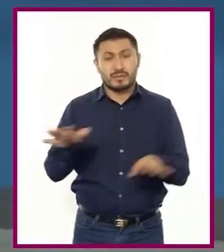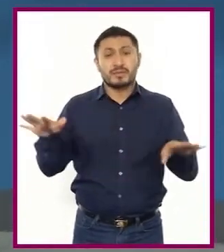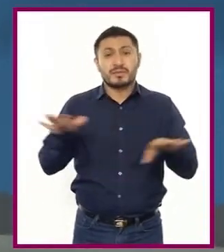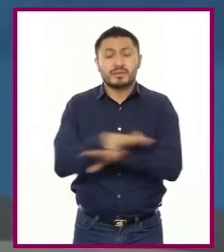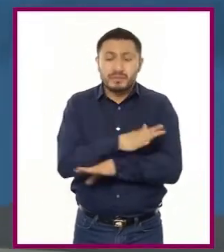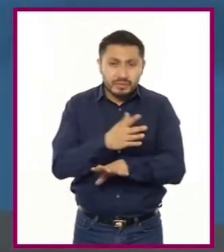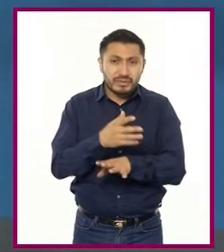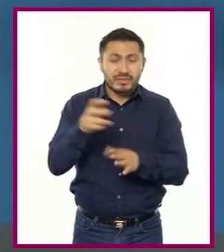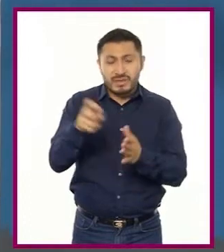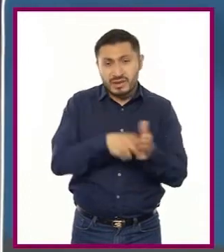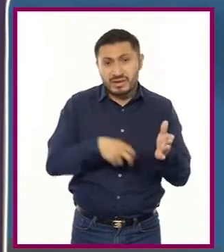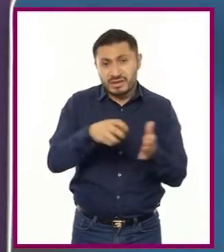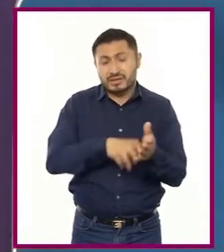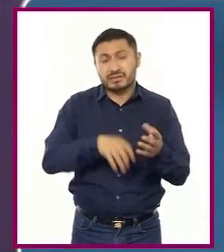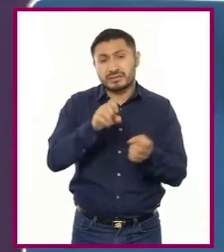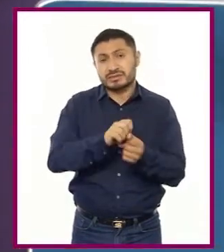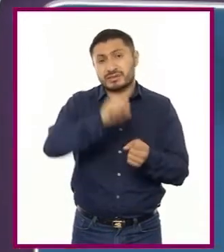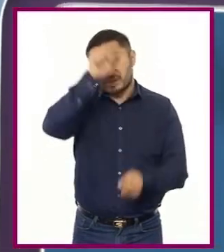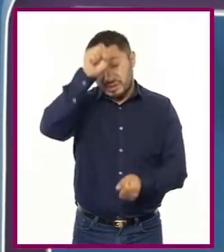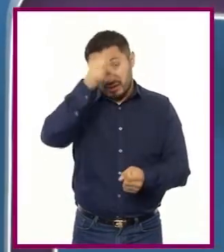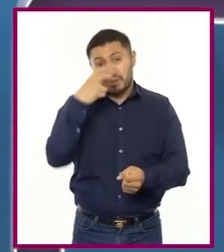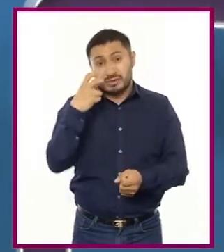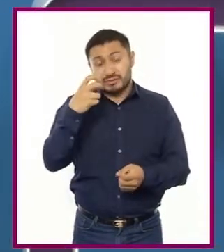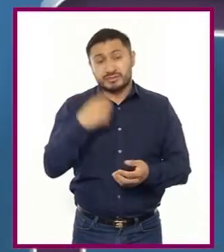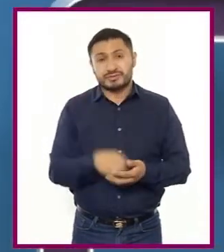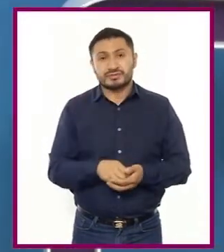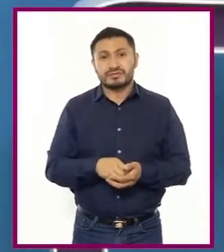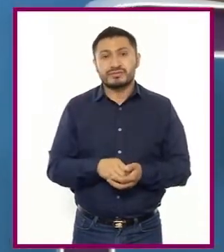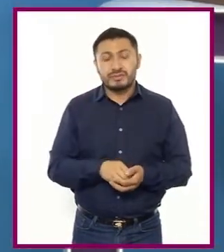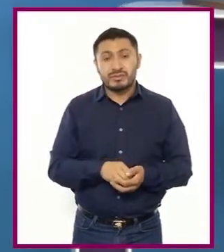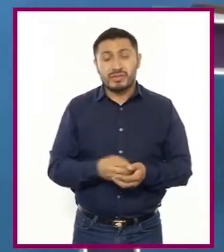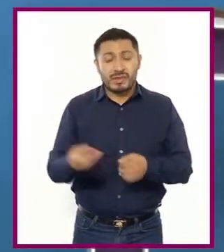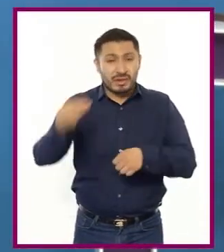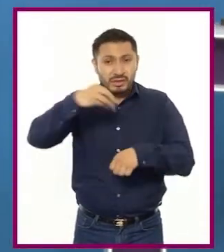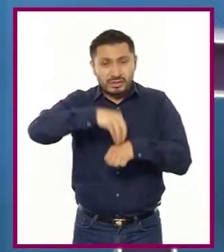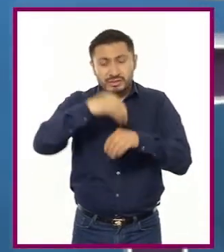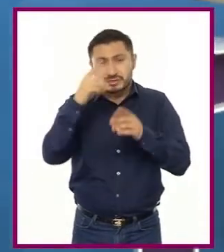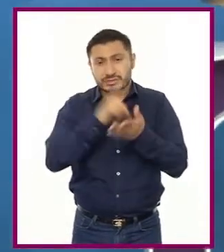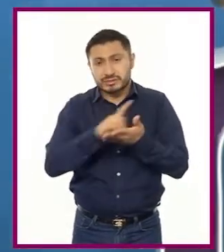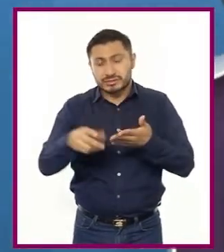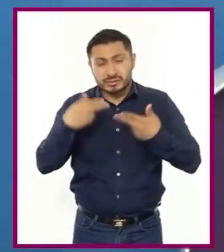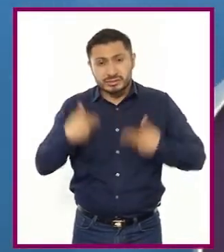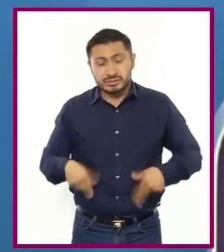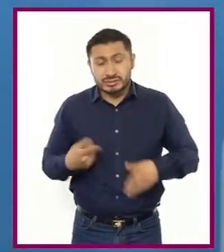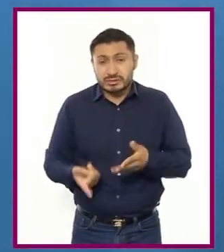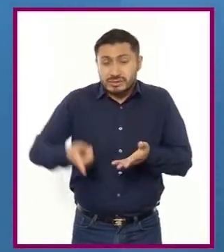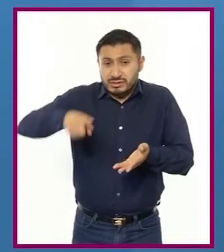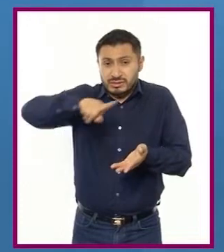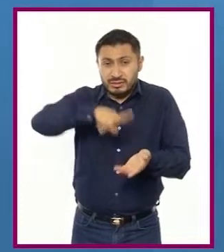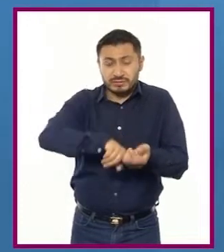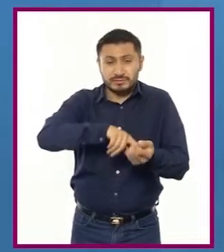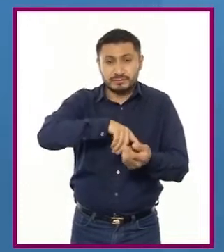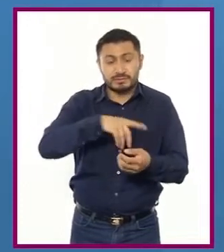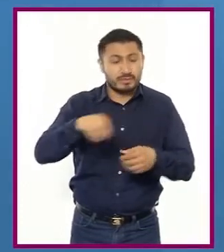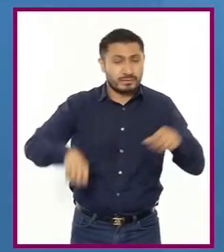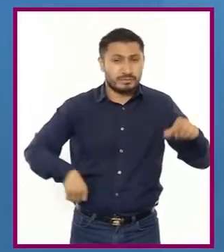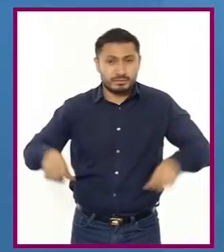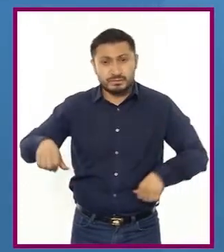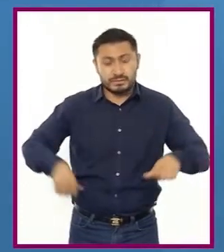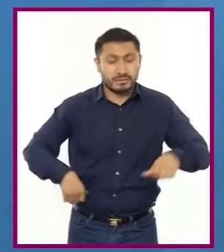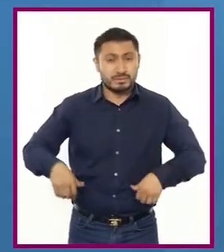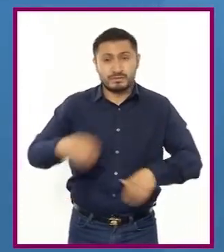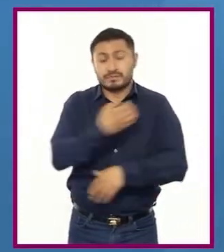Constitución Política de los Estados Unidos Mexicanos, colocando a los derechos humanos en el centro de toda actividad